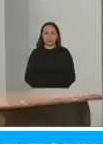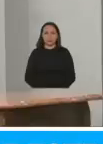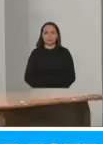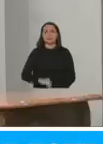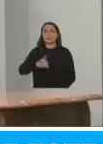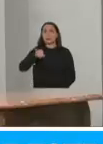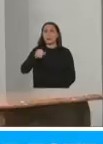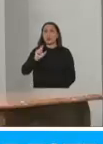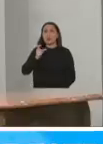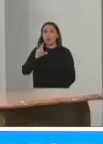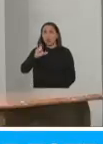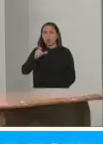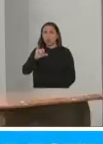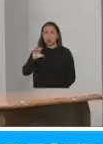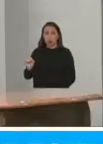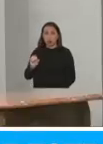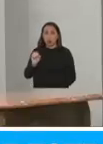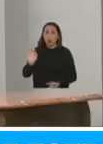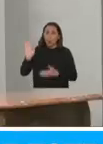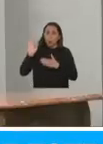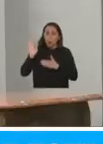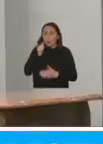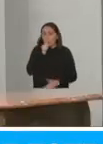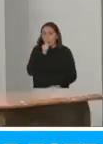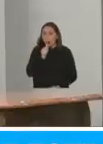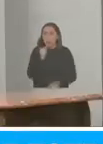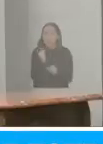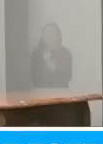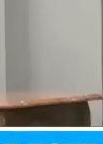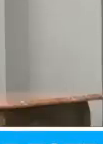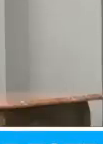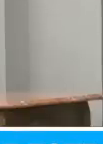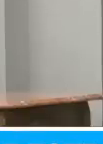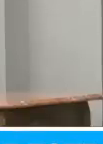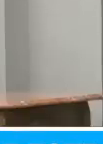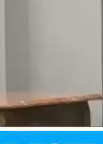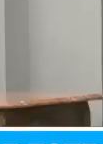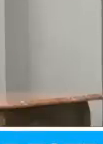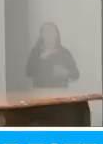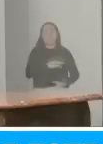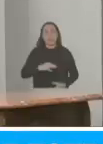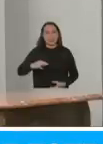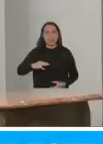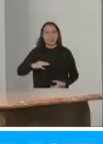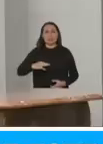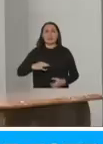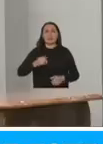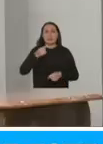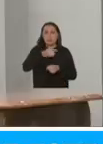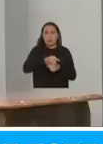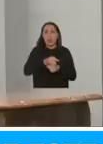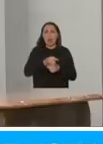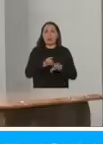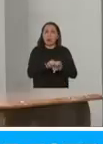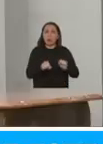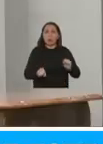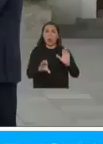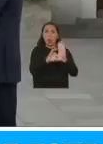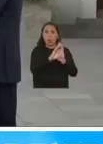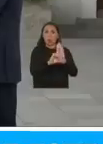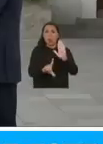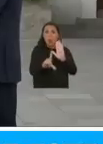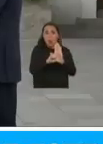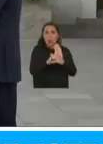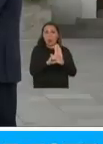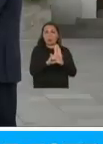usted le dijo eso al presidente y el presidente le respondió como así? Como en mayo tajante? Fue esa reunión. Tiene que haber sido como en mayo la reunión pero, con los senadores.